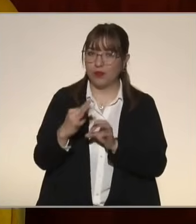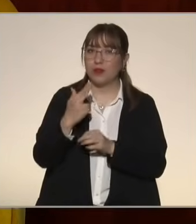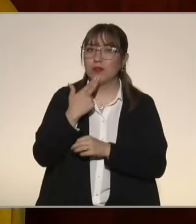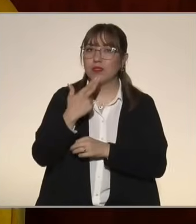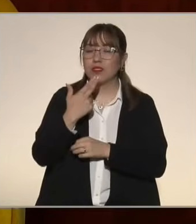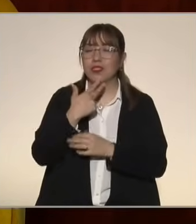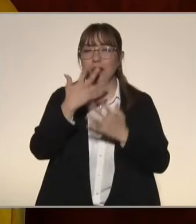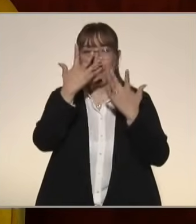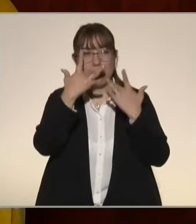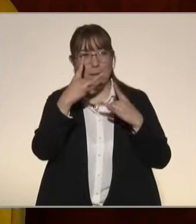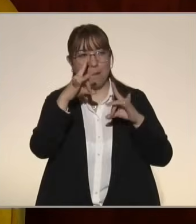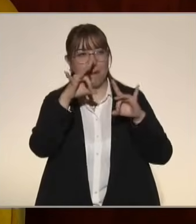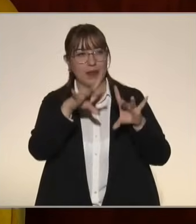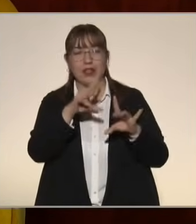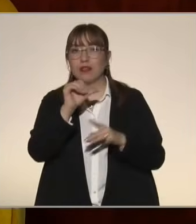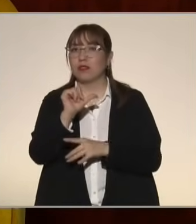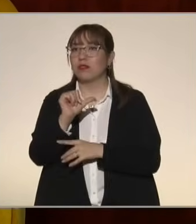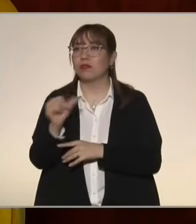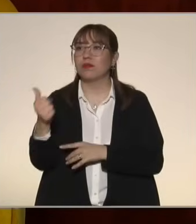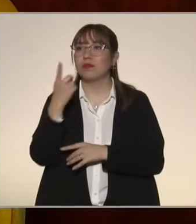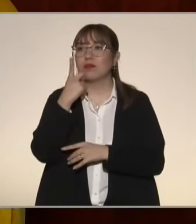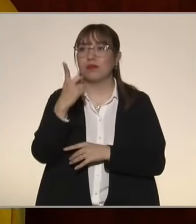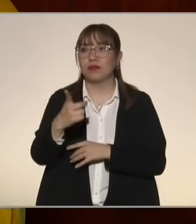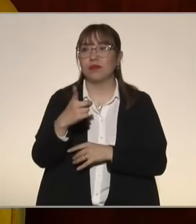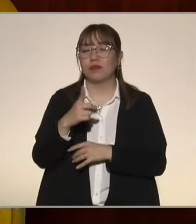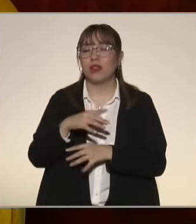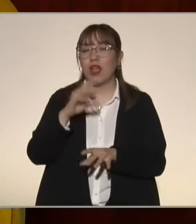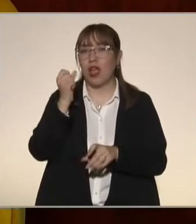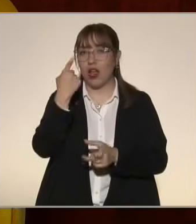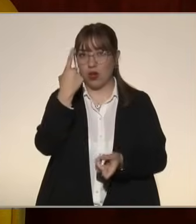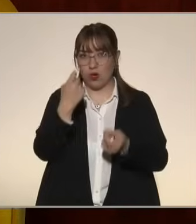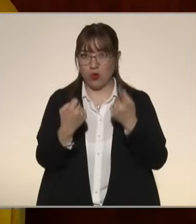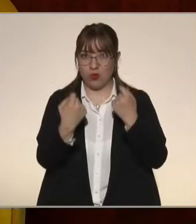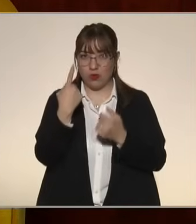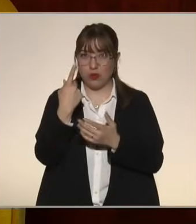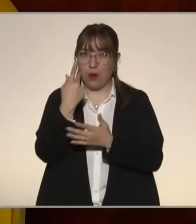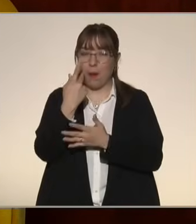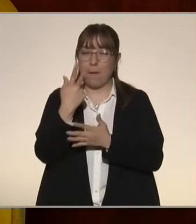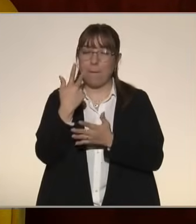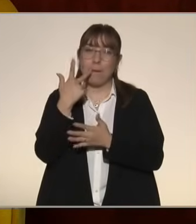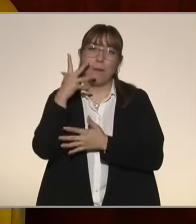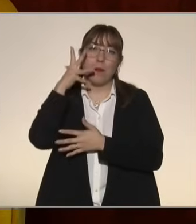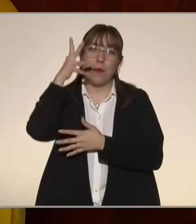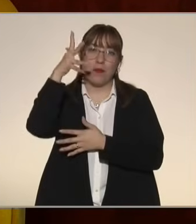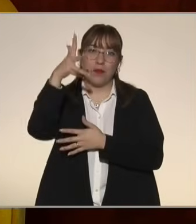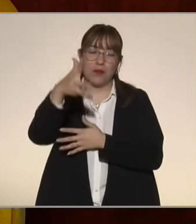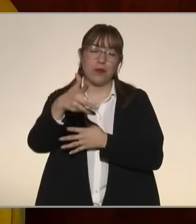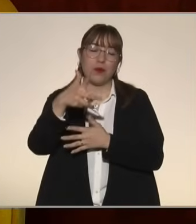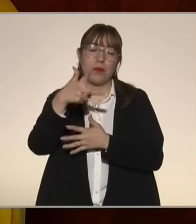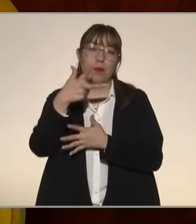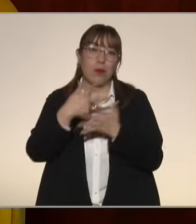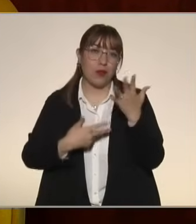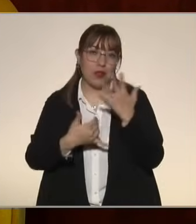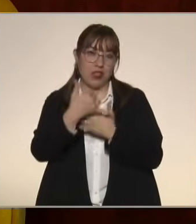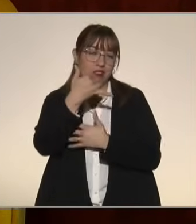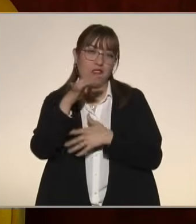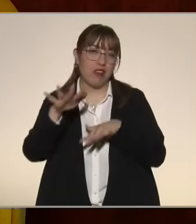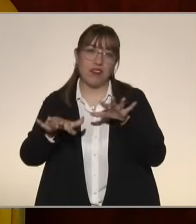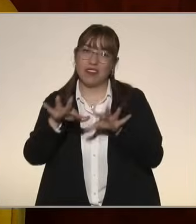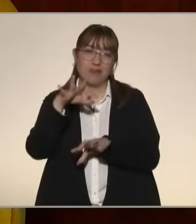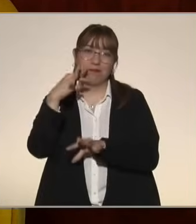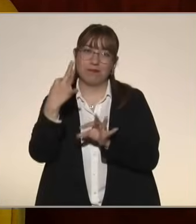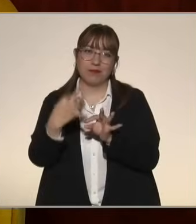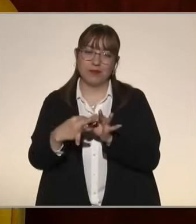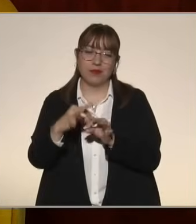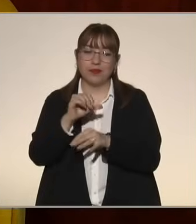los propósitos son planes poco reales que nadie cumple. Incluso, Cris, hubo un comentario de Vanessa Errechederra que